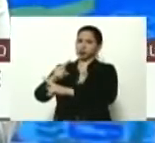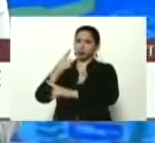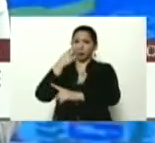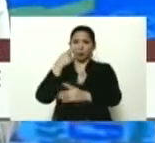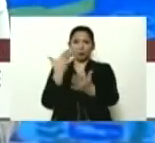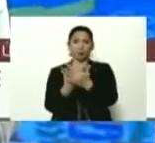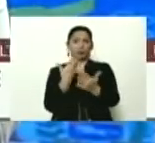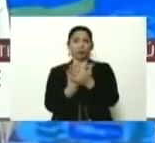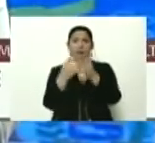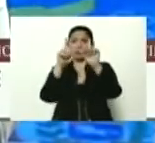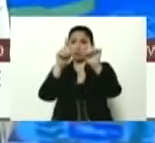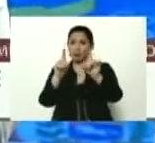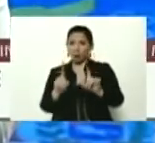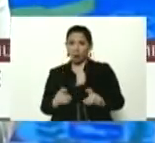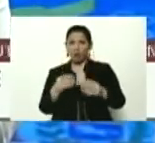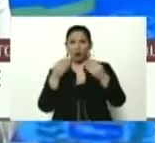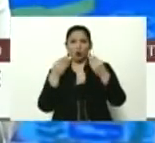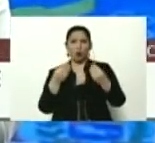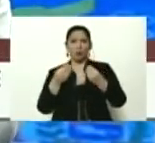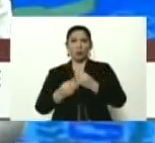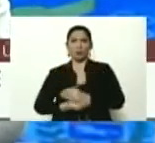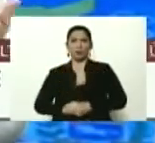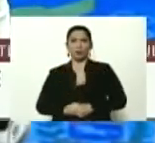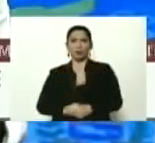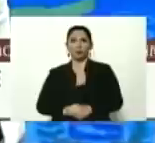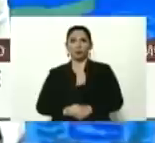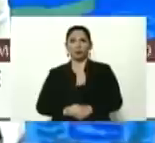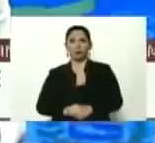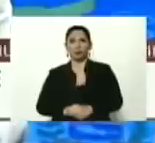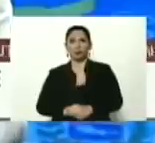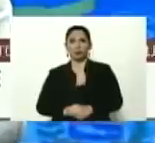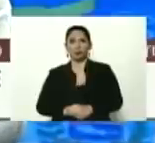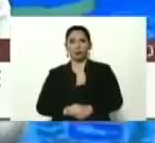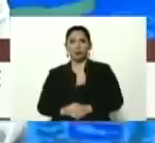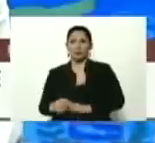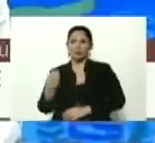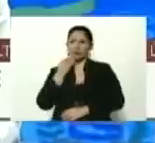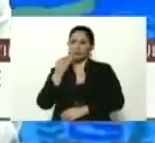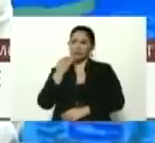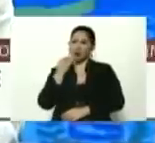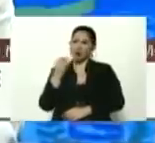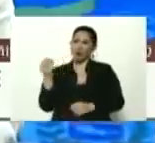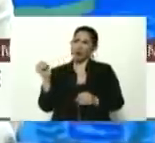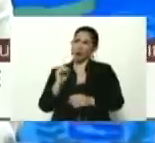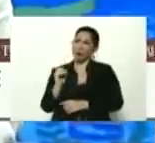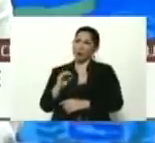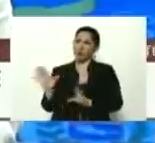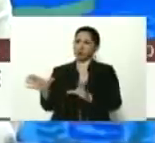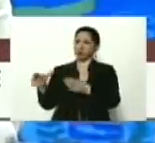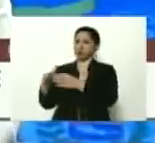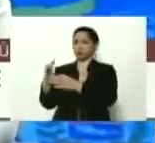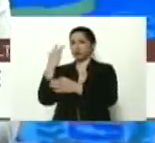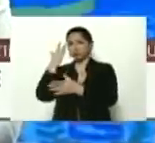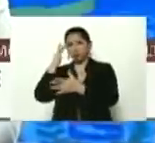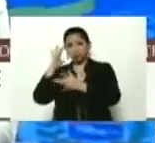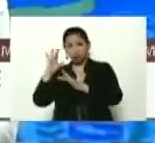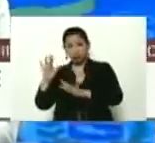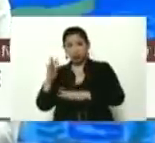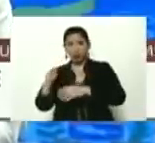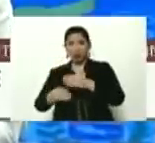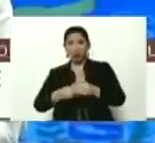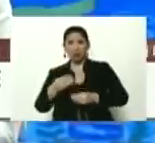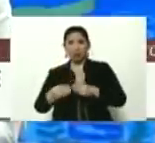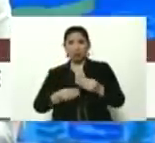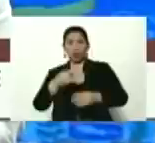pruebas, cómo este fantoche o esta fachada que ha pretendido presentar